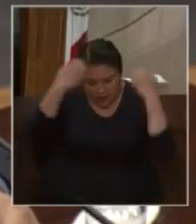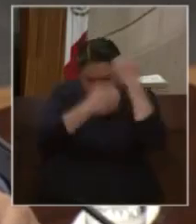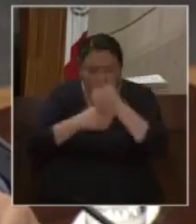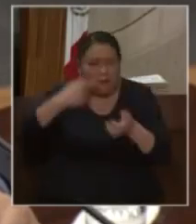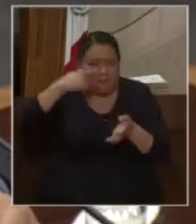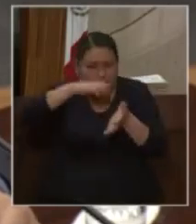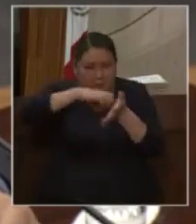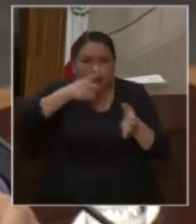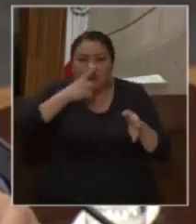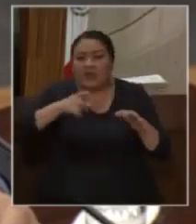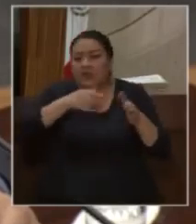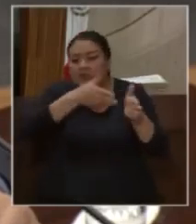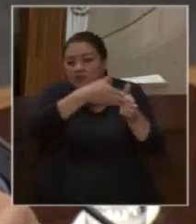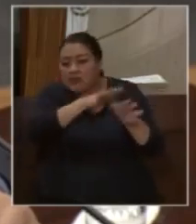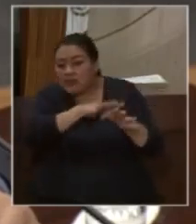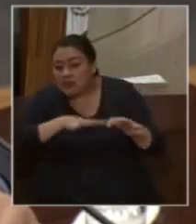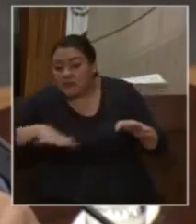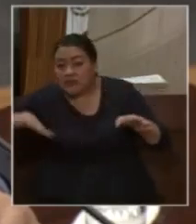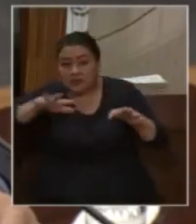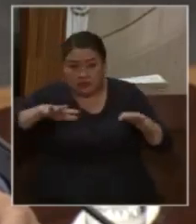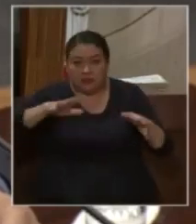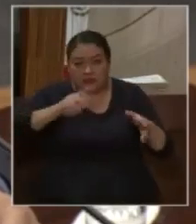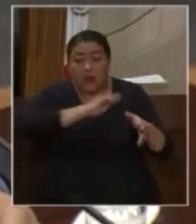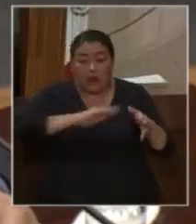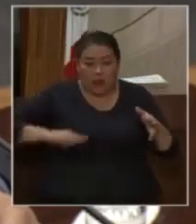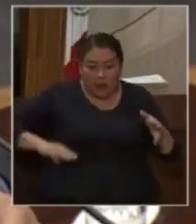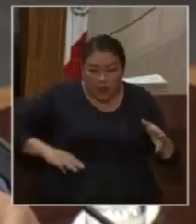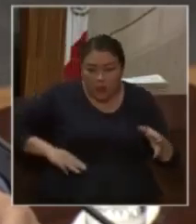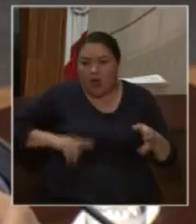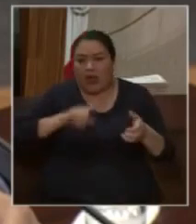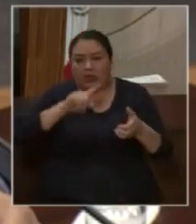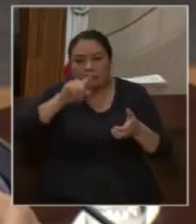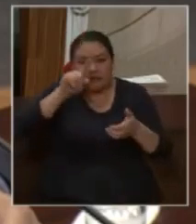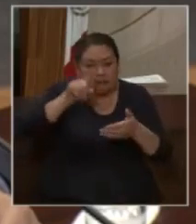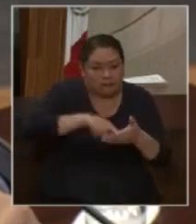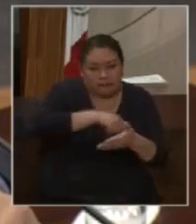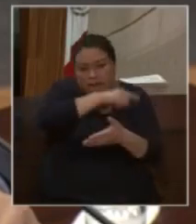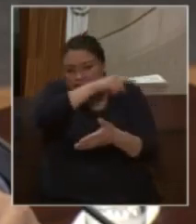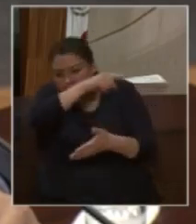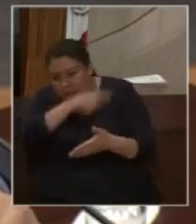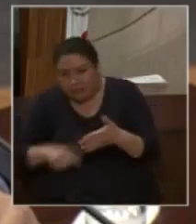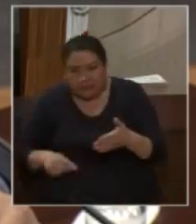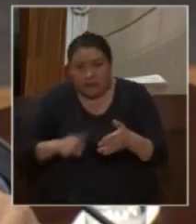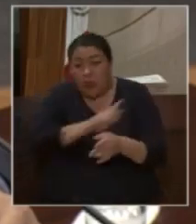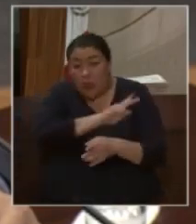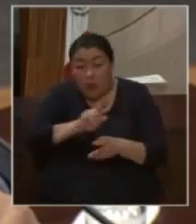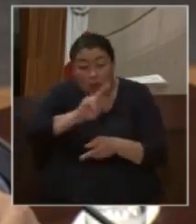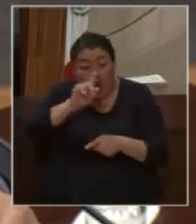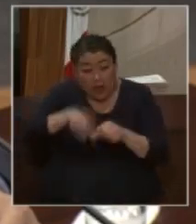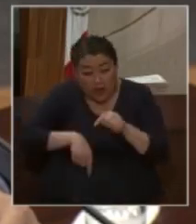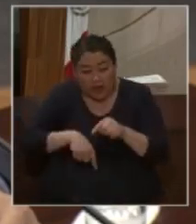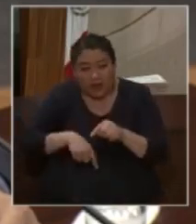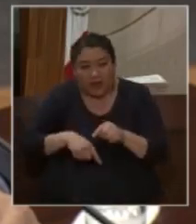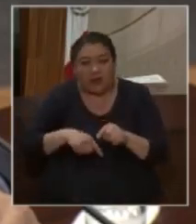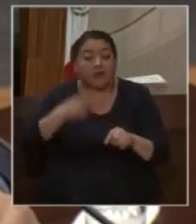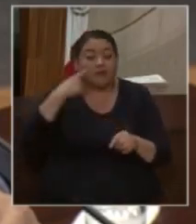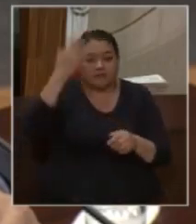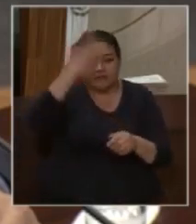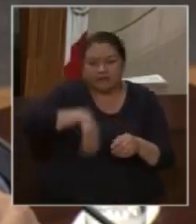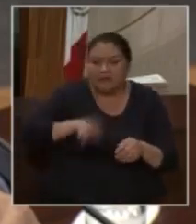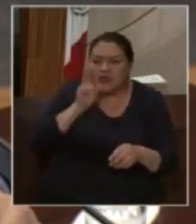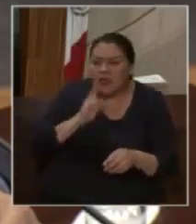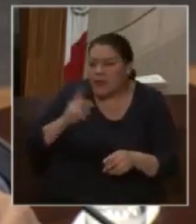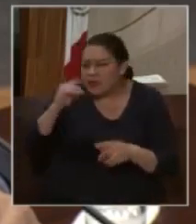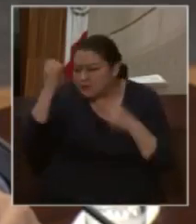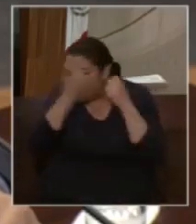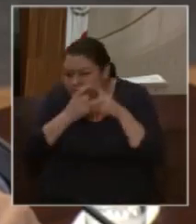nulidad de toda la elección municipal por anularse más del 20% de las casillas del municipio, no es suficiente el análisis de la determinancia